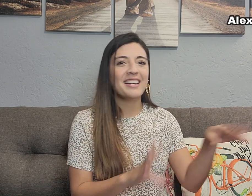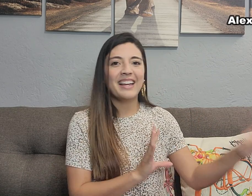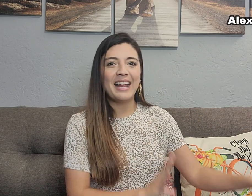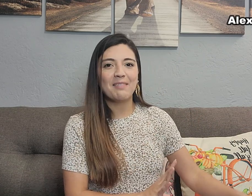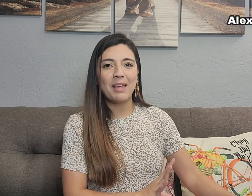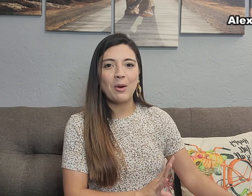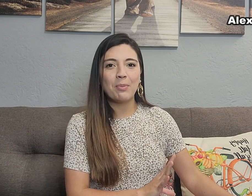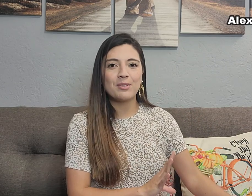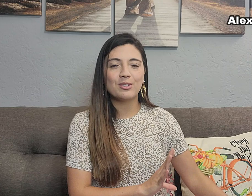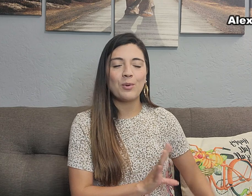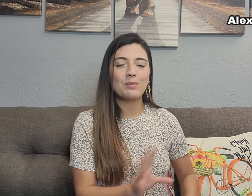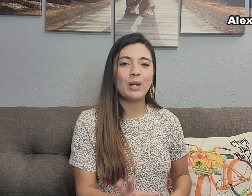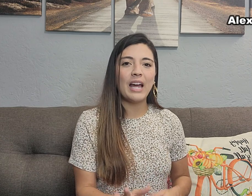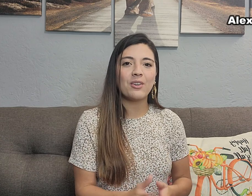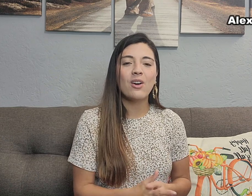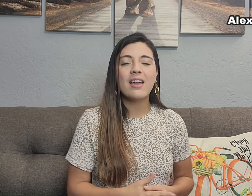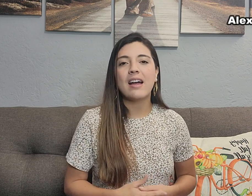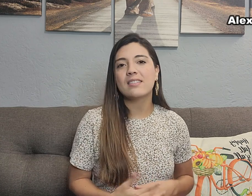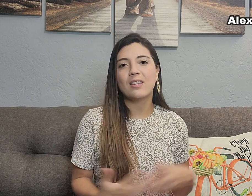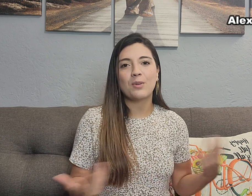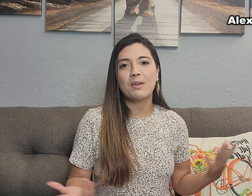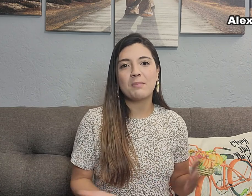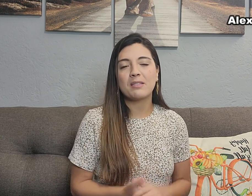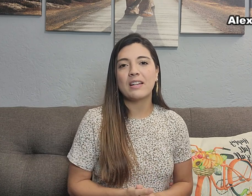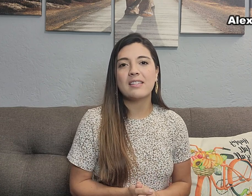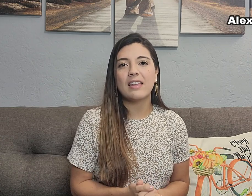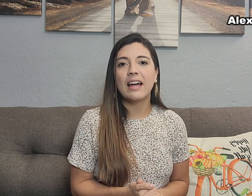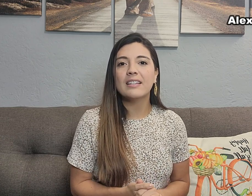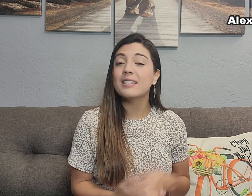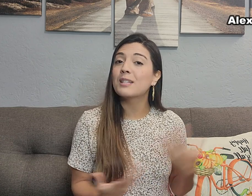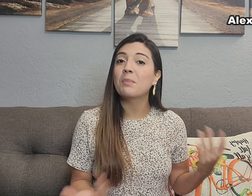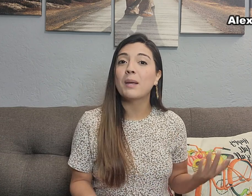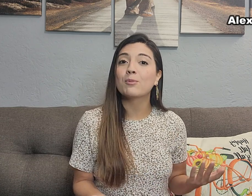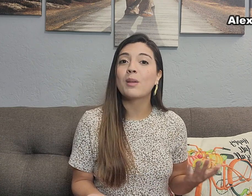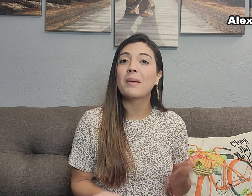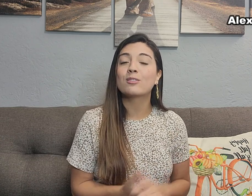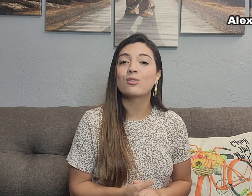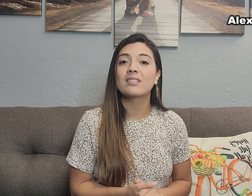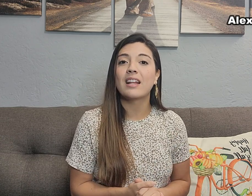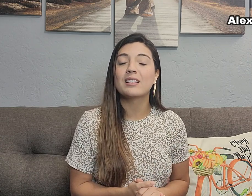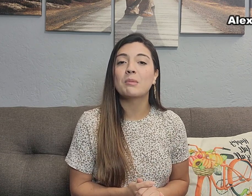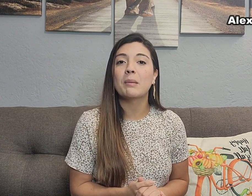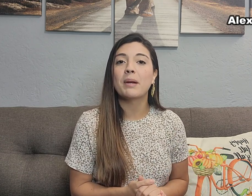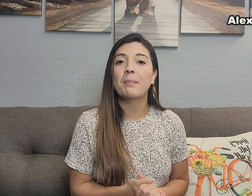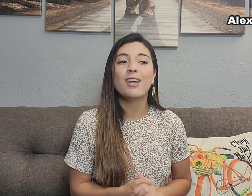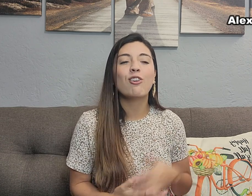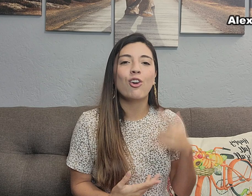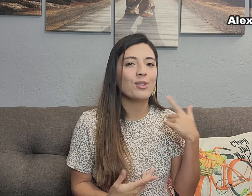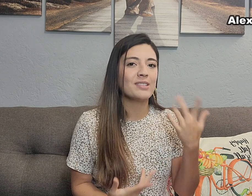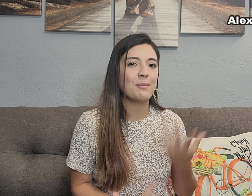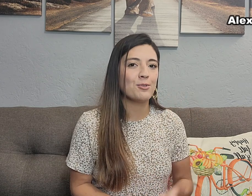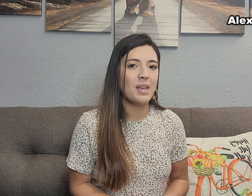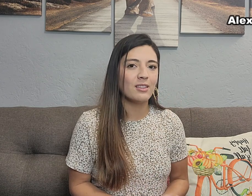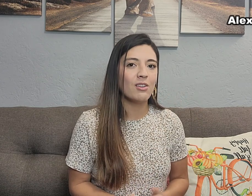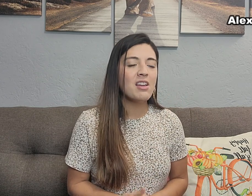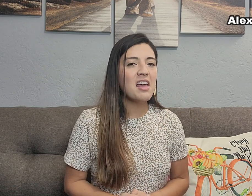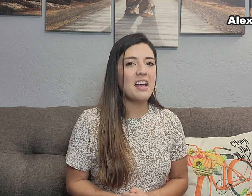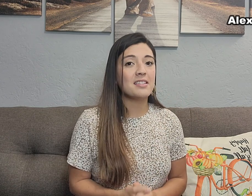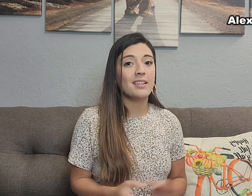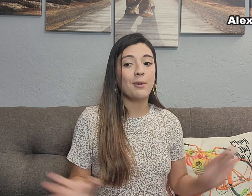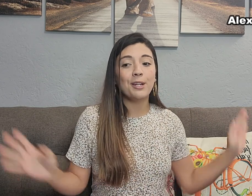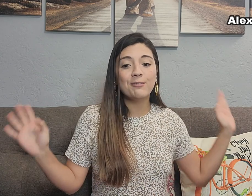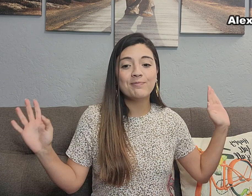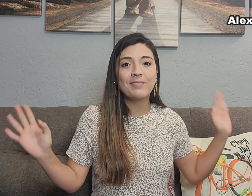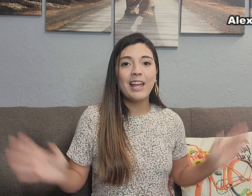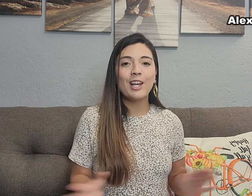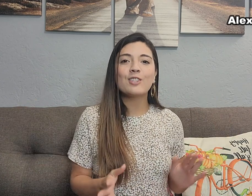ya, el video por sí solo es muy largo. Así que una vez más, felicidades y esperemos que más cosas grandes vienen para México. Lo estamos viendo.